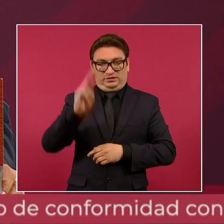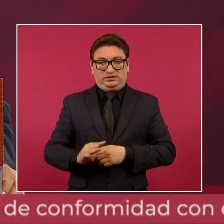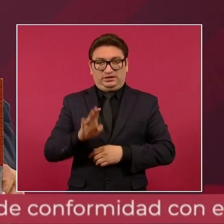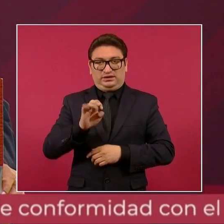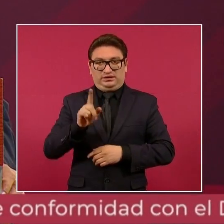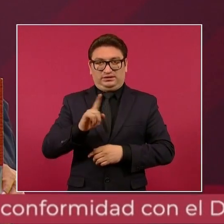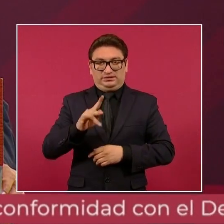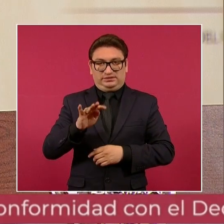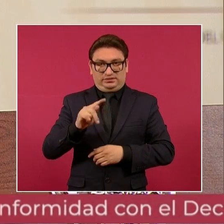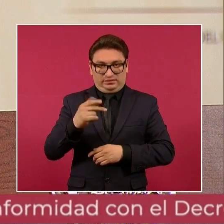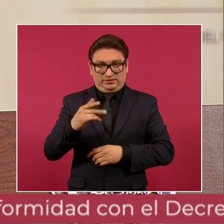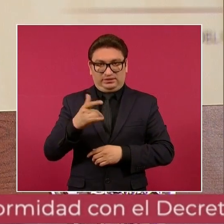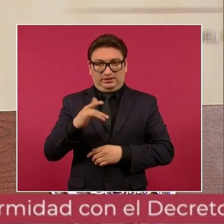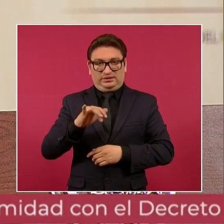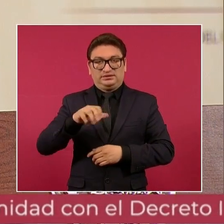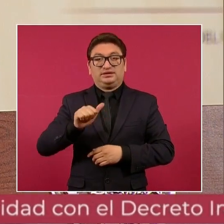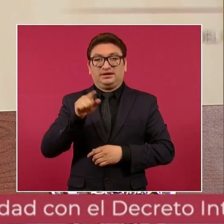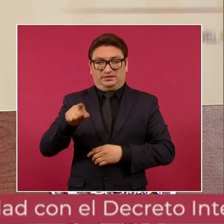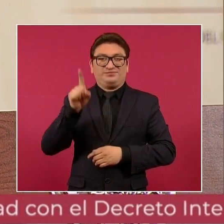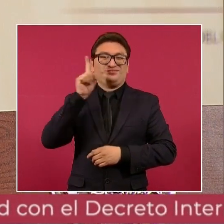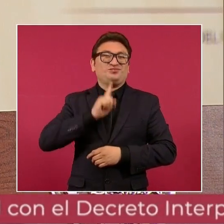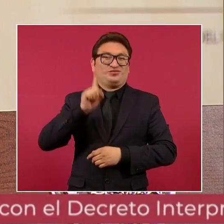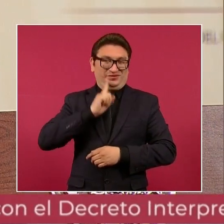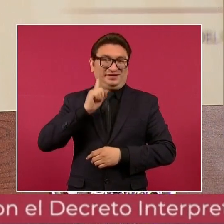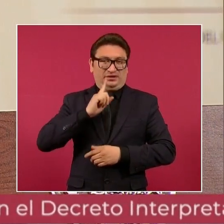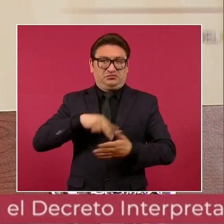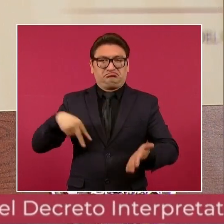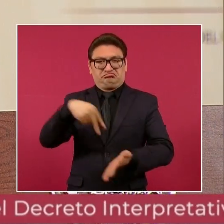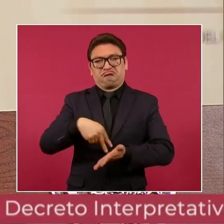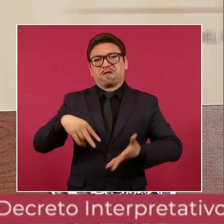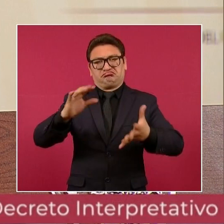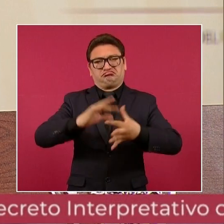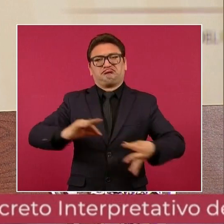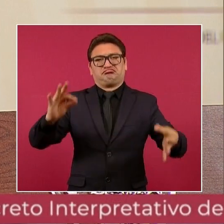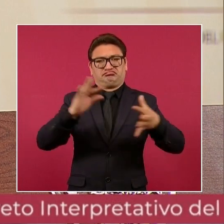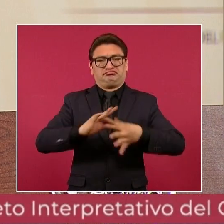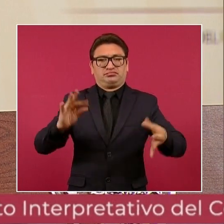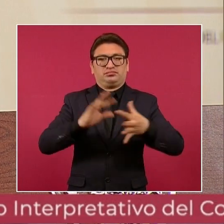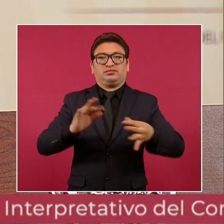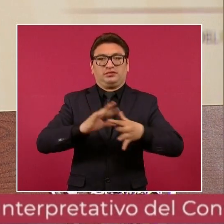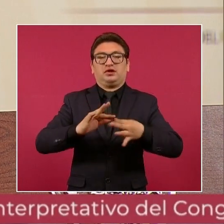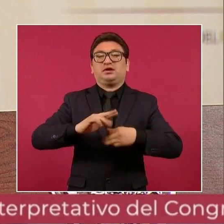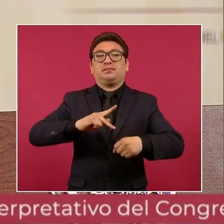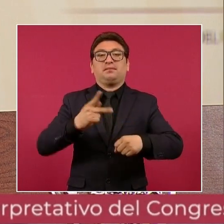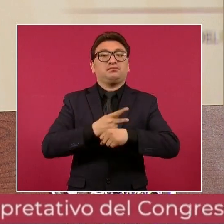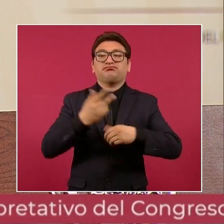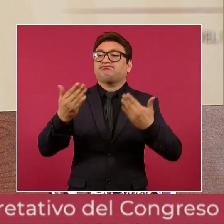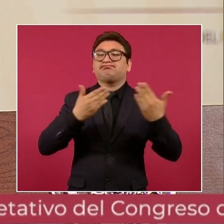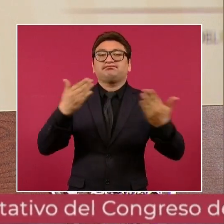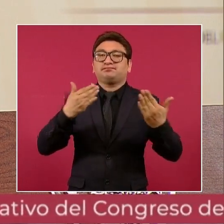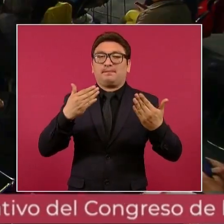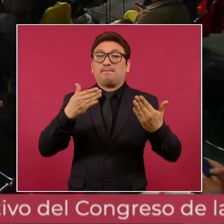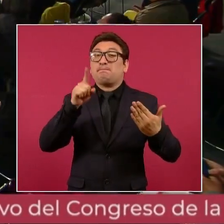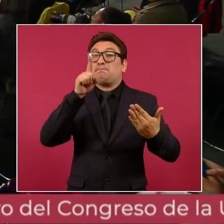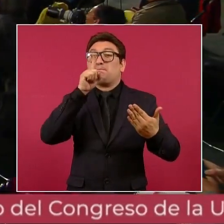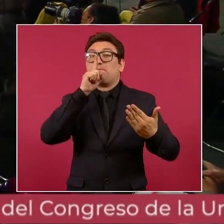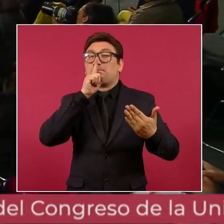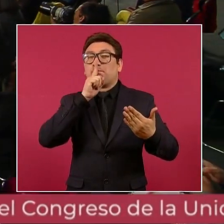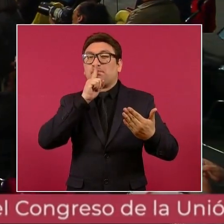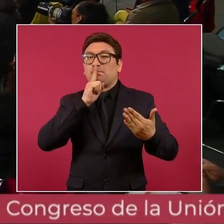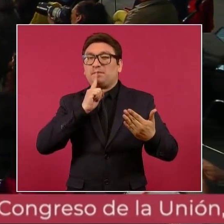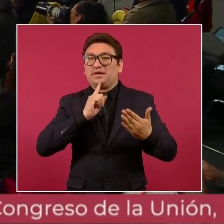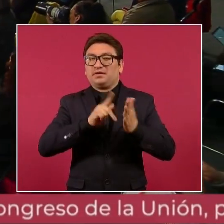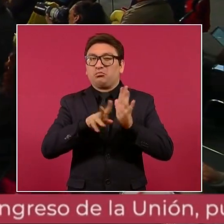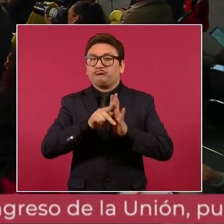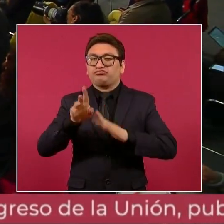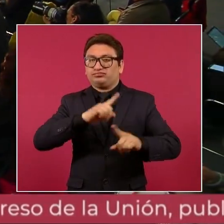Elizabeth García Vilchis va a informar sobre el quién es quién en las mentiras de la